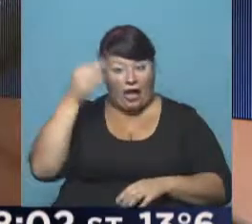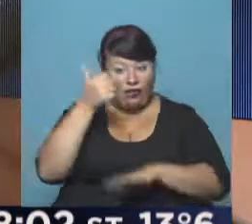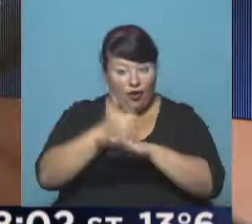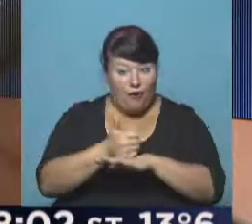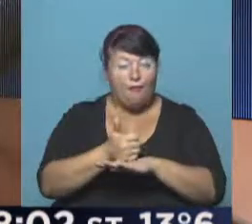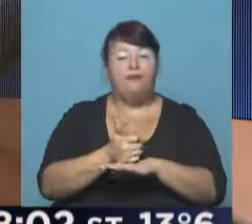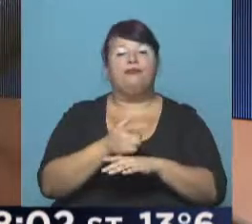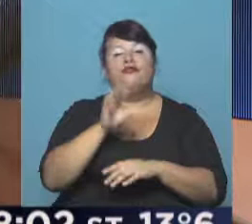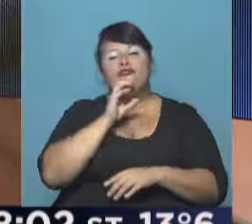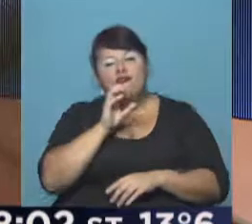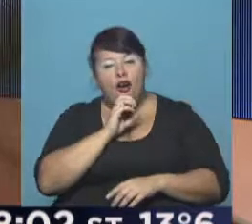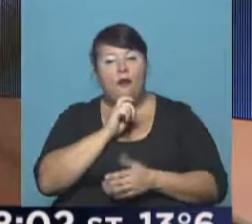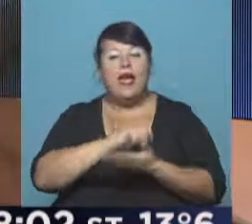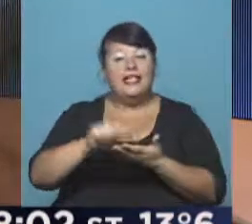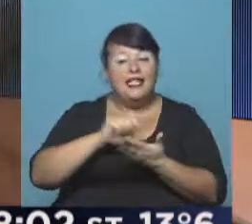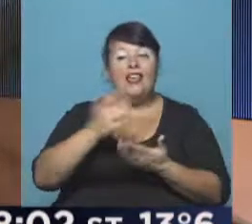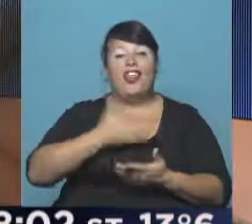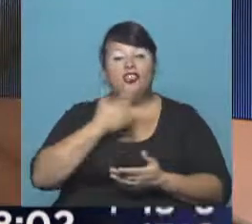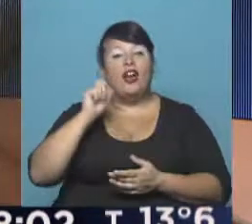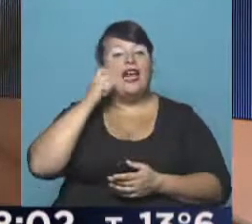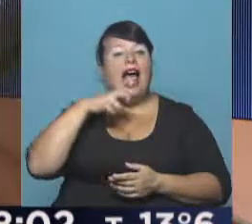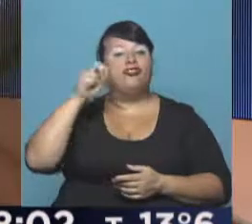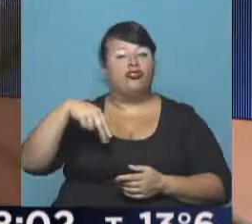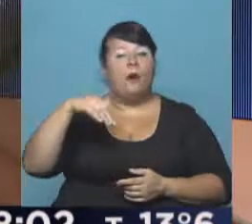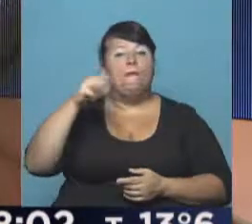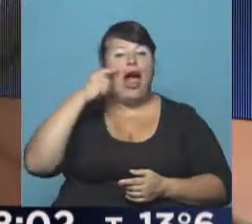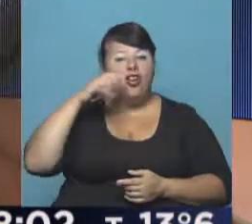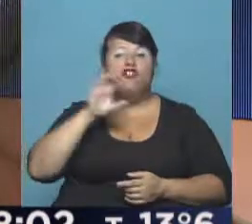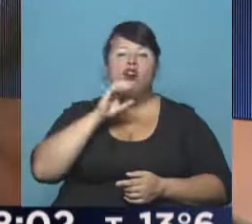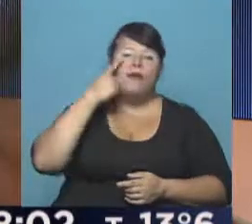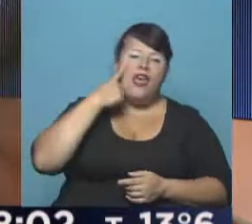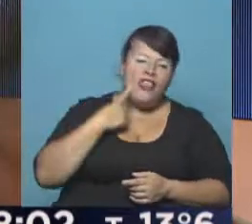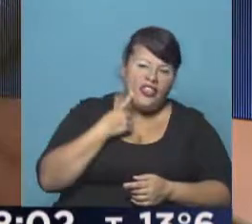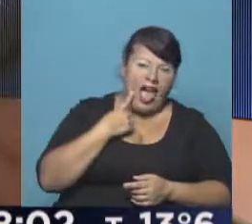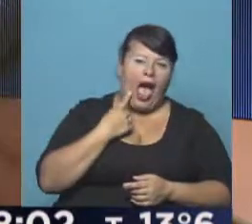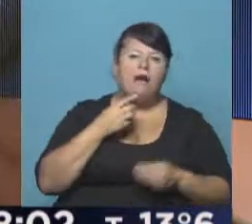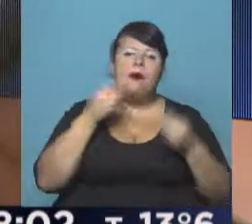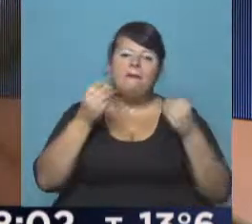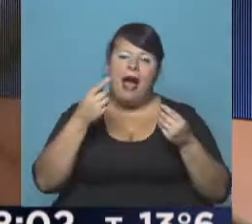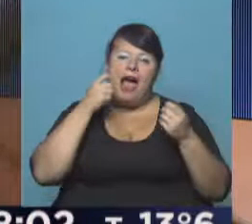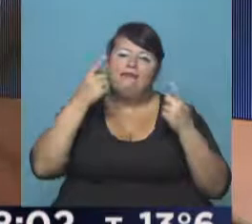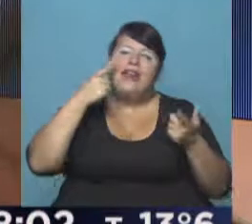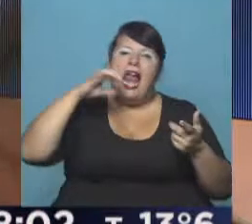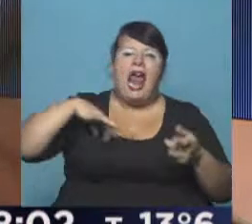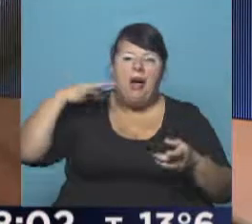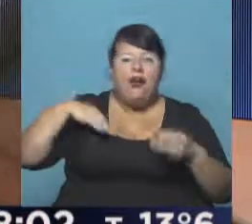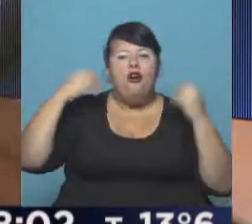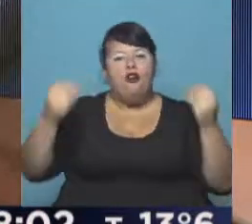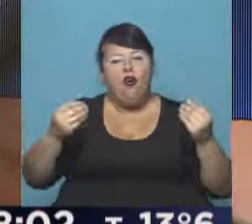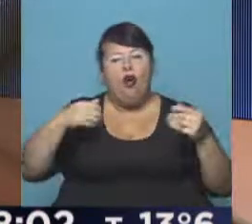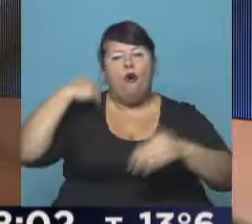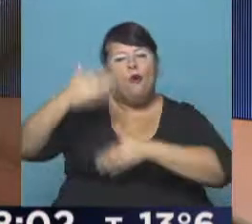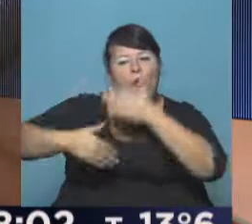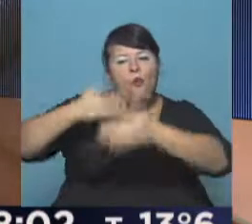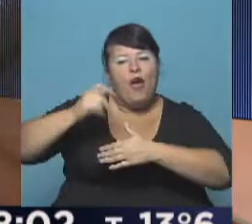en una comedia escrita y dirigida por Gastón Marioni, una comedia dramática que invita a celebrar la vida y a ver cómo ante el paso de